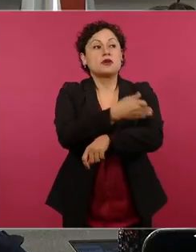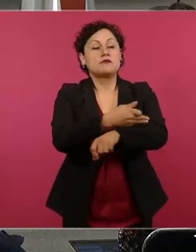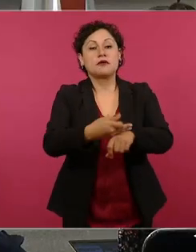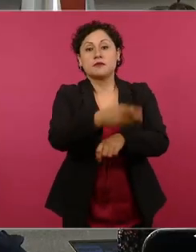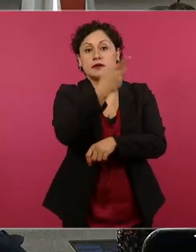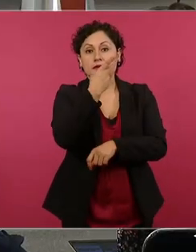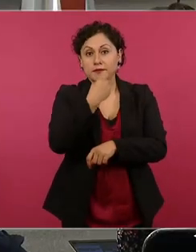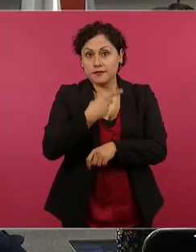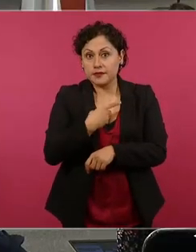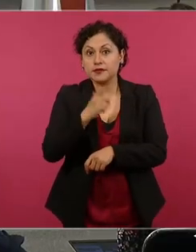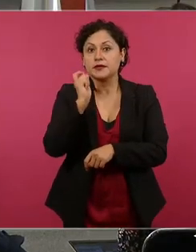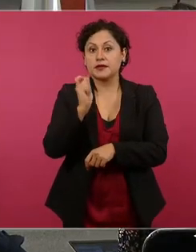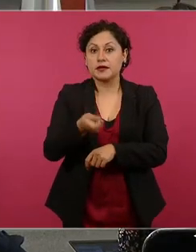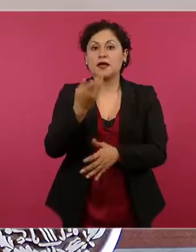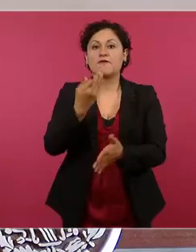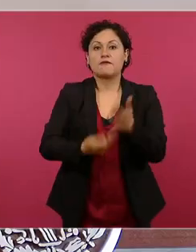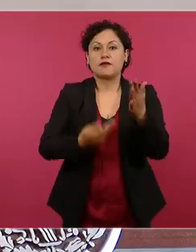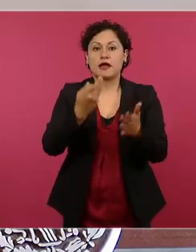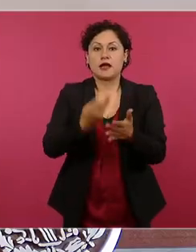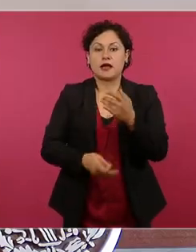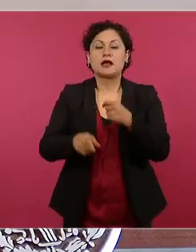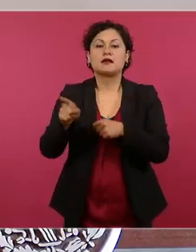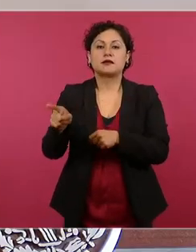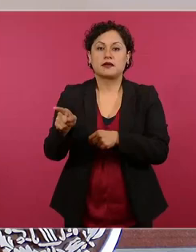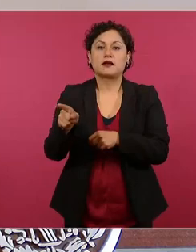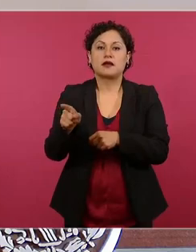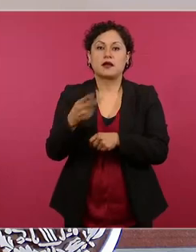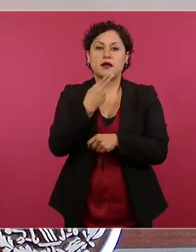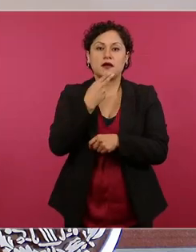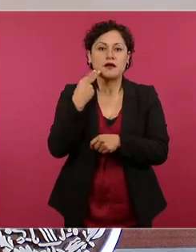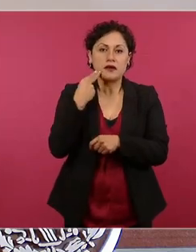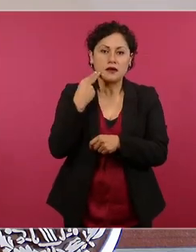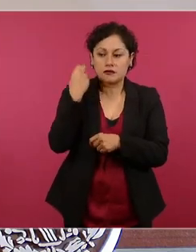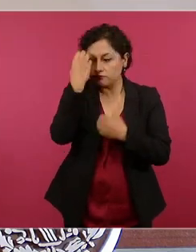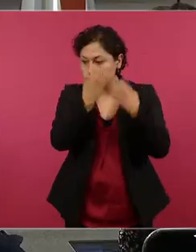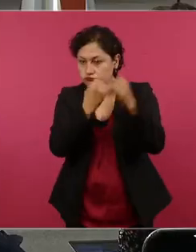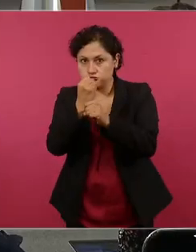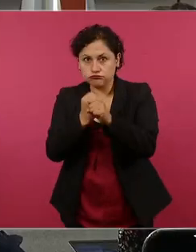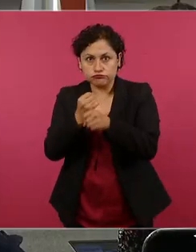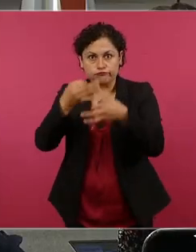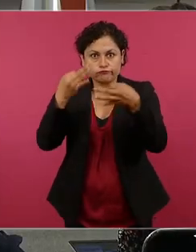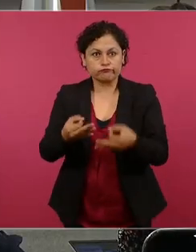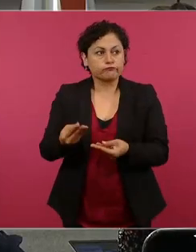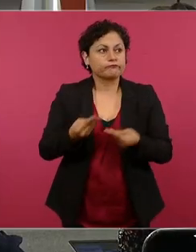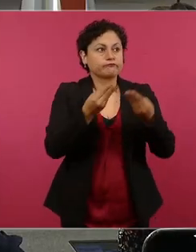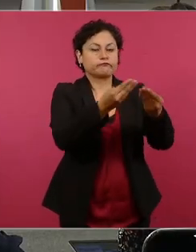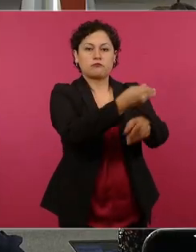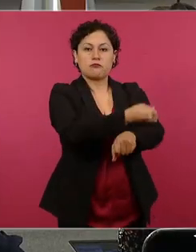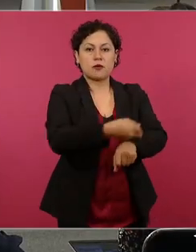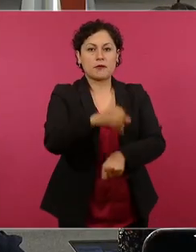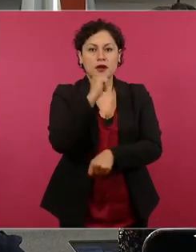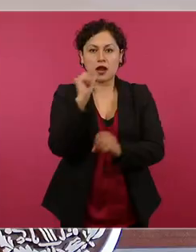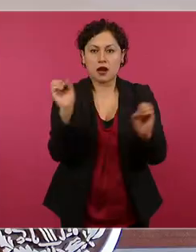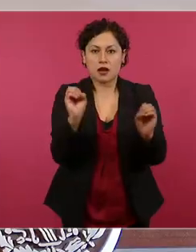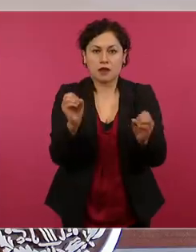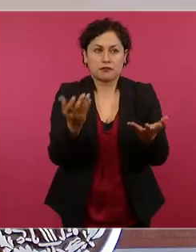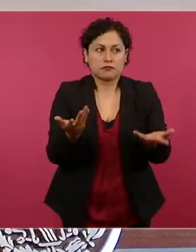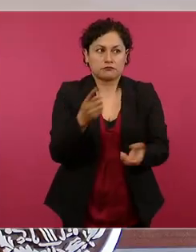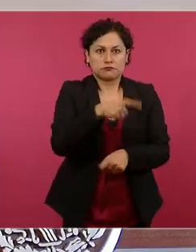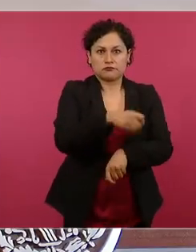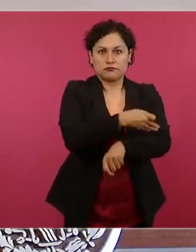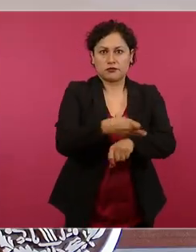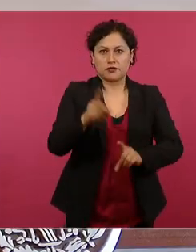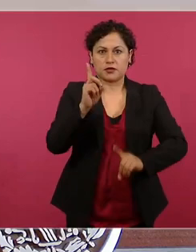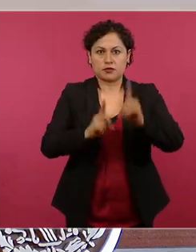les habían entregado un dictamen en el que dijera que en efecto fue un suicidio. Entonces, están entre esa duda y entre que… Tiene